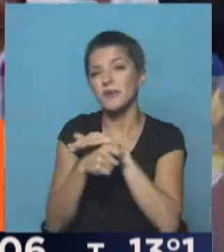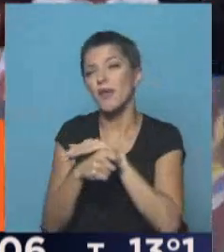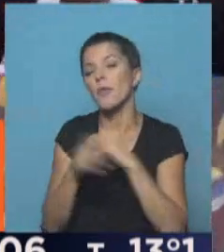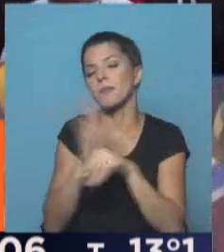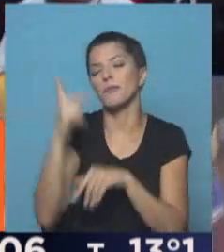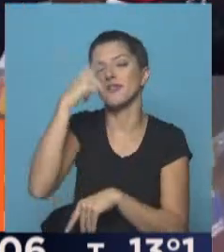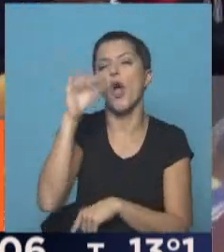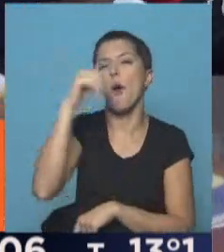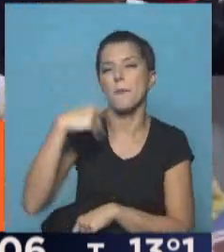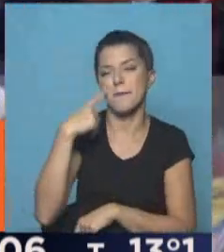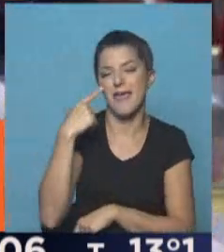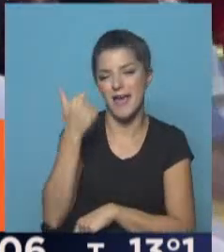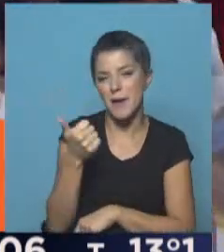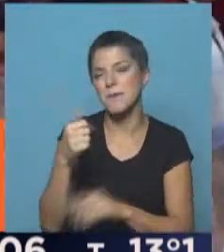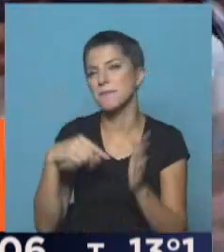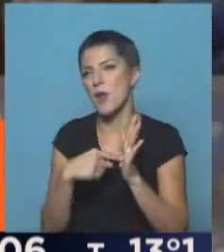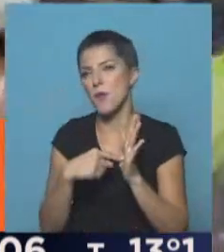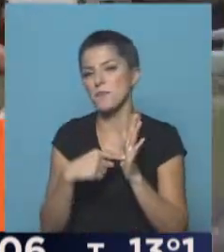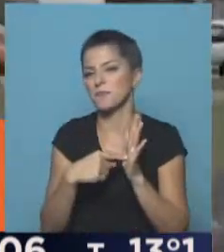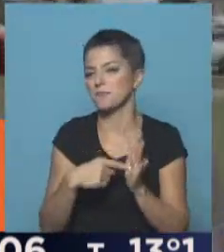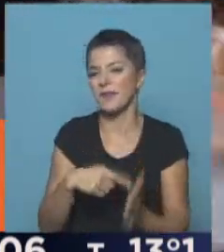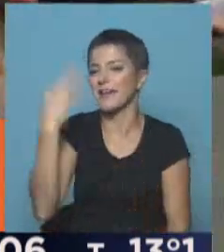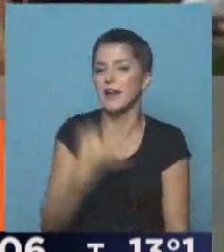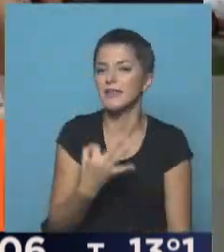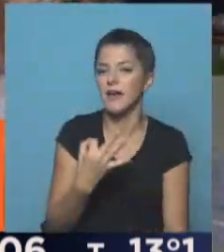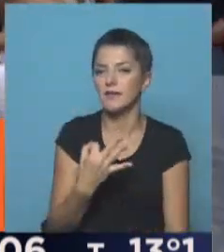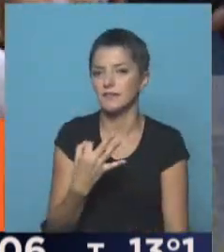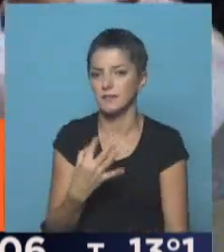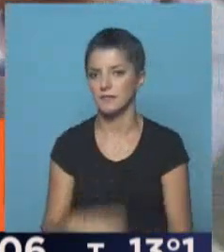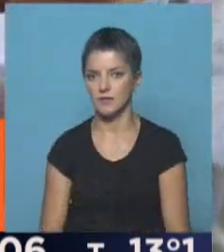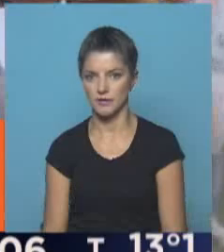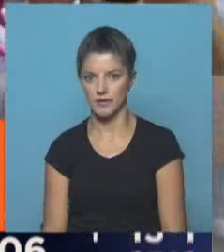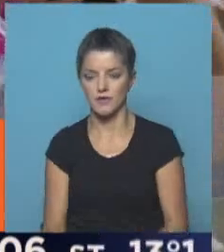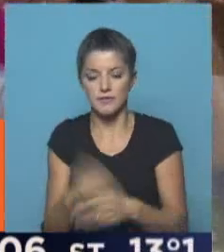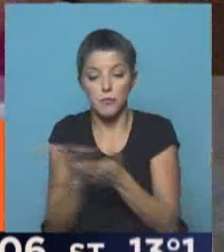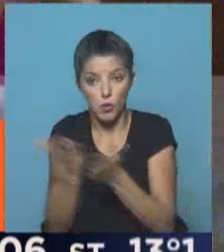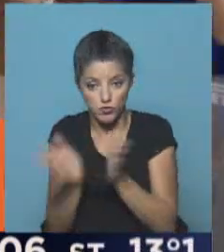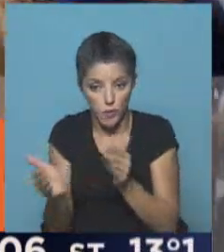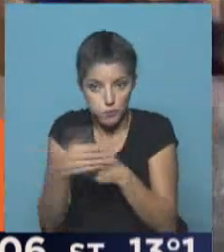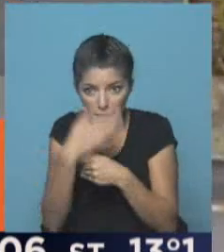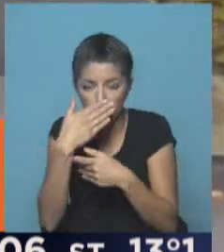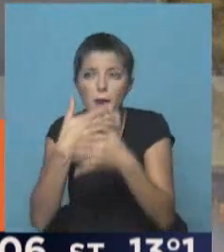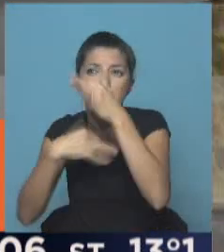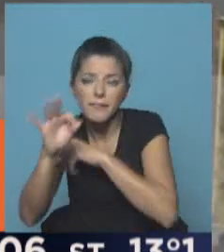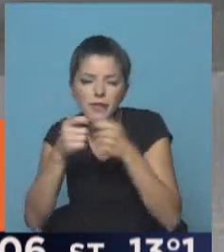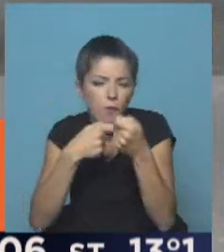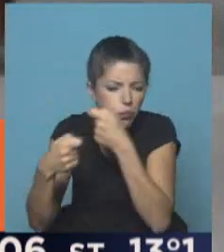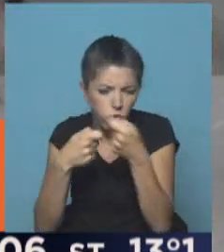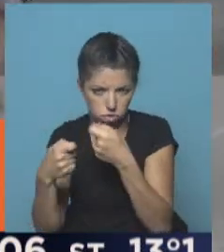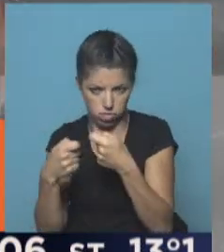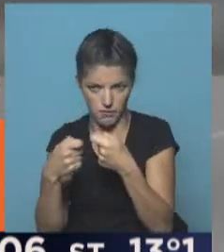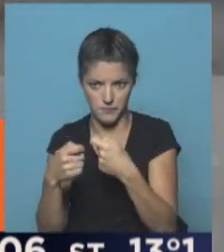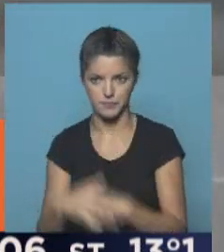sería hacer el amontonamiento hormiga y después que se contrabandee en